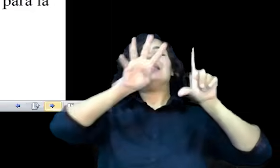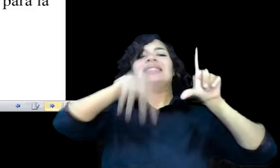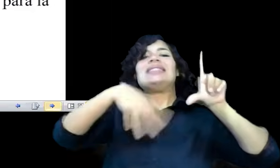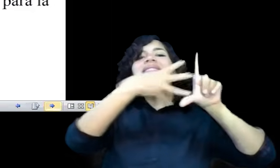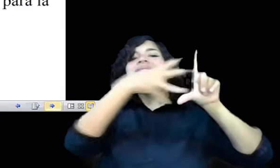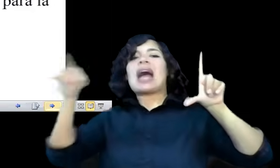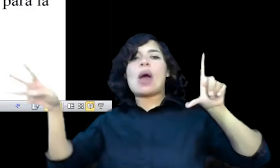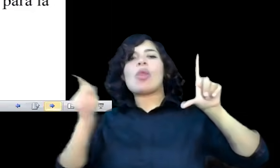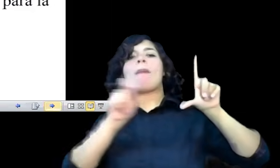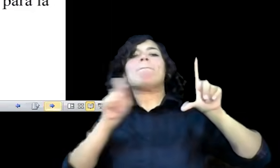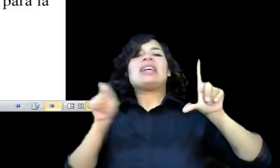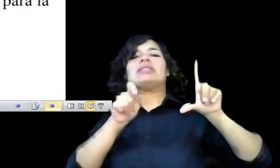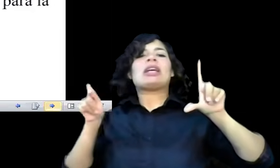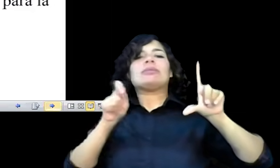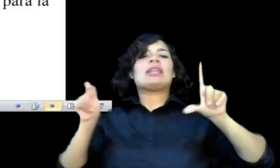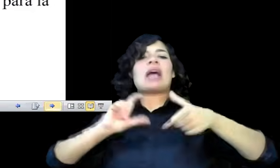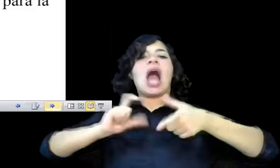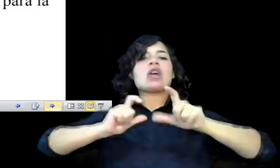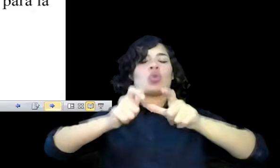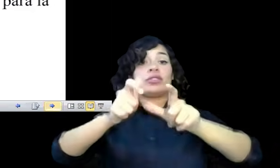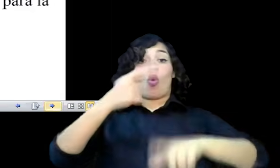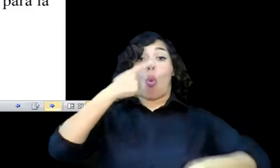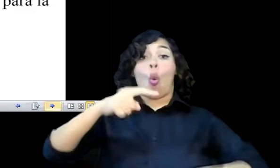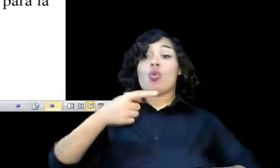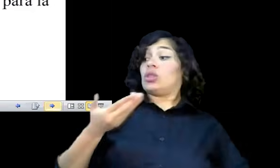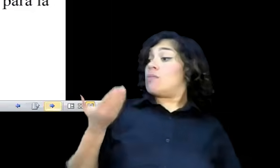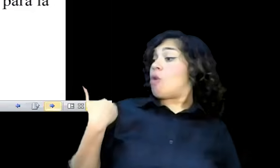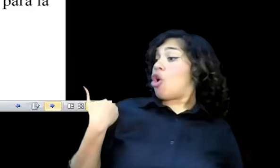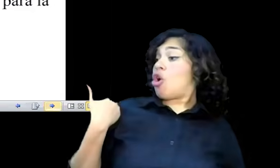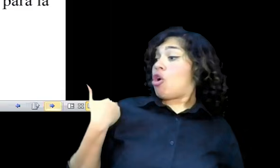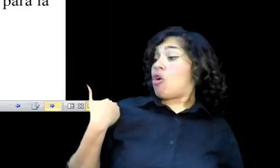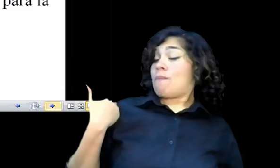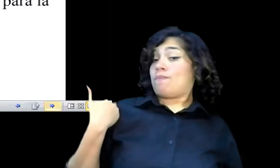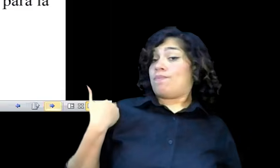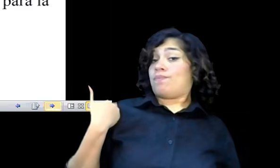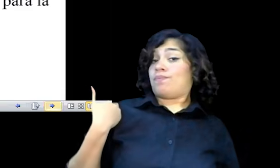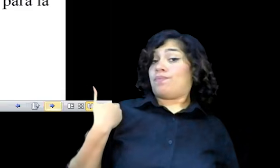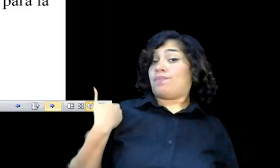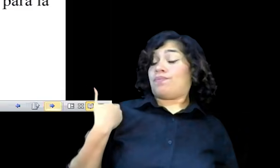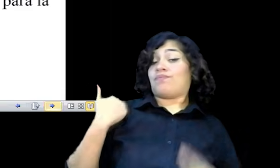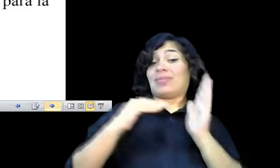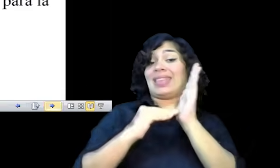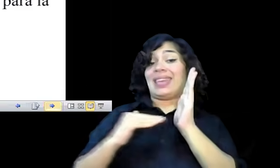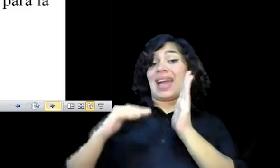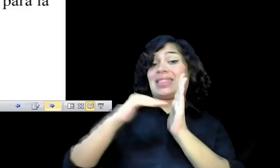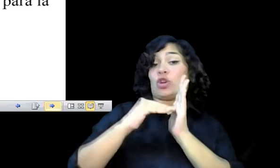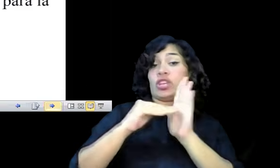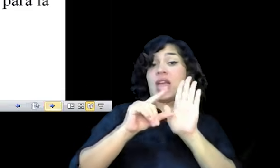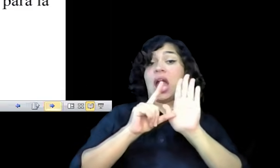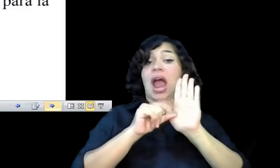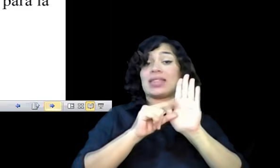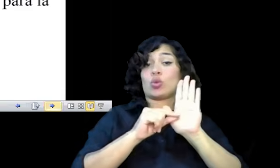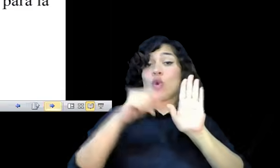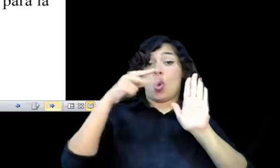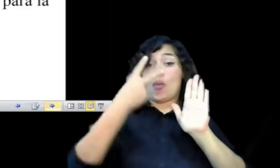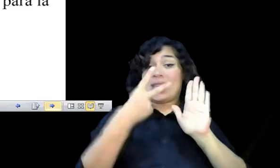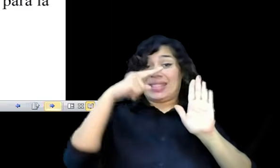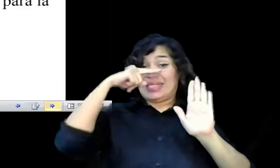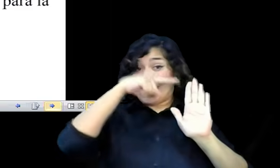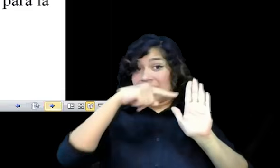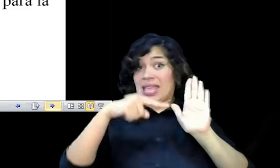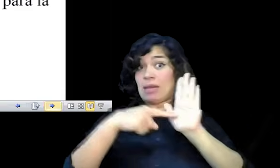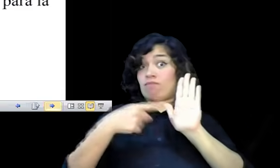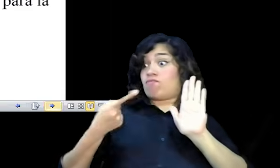forma mensual. El último índice publicado, ¿sí?, de la categoría que pide el artículo 27